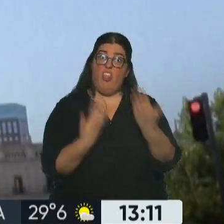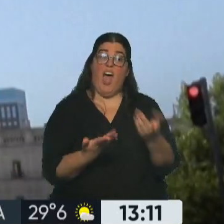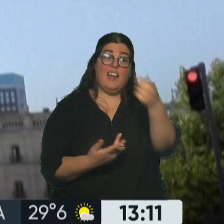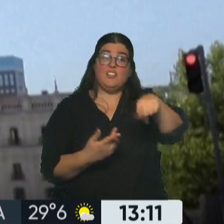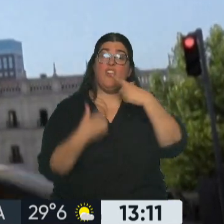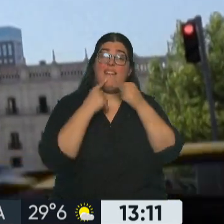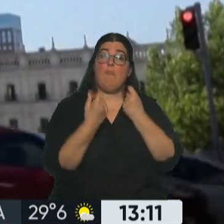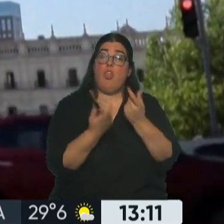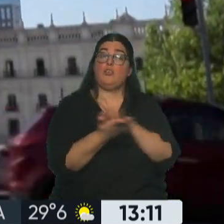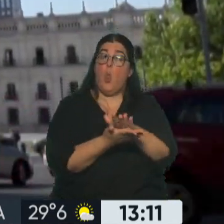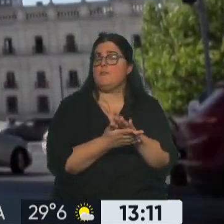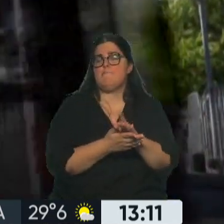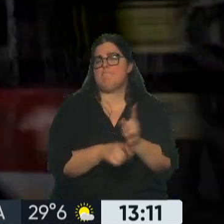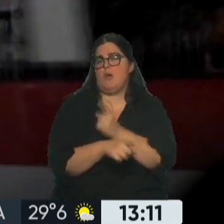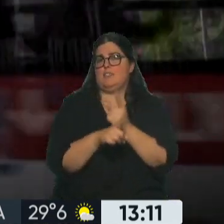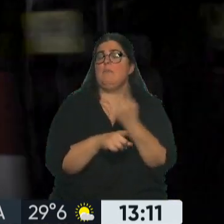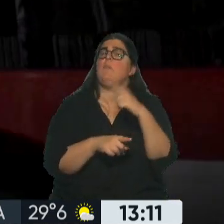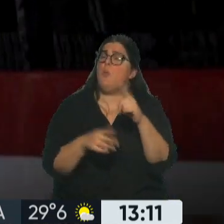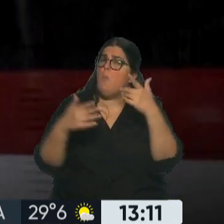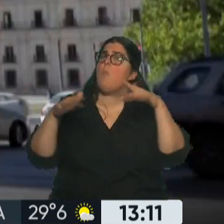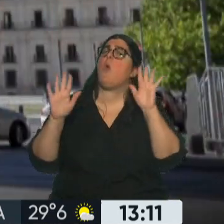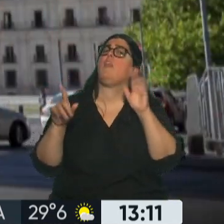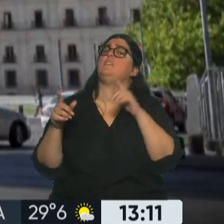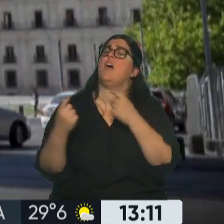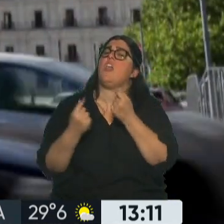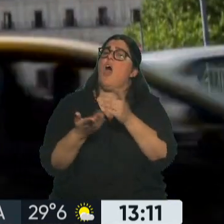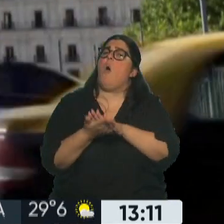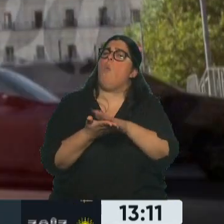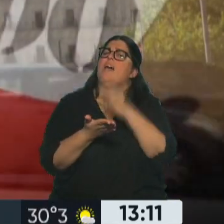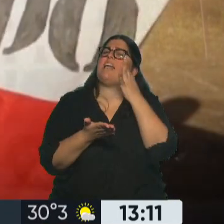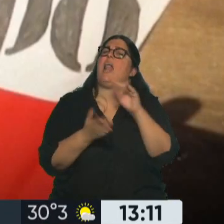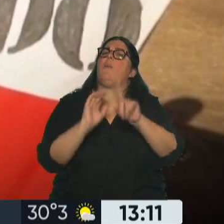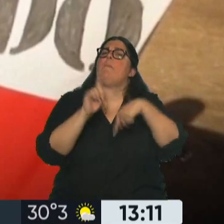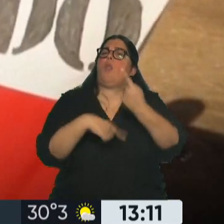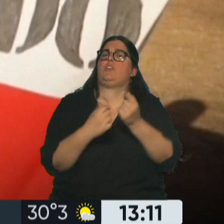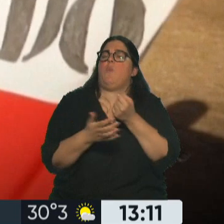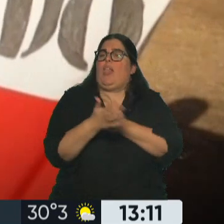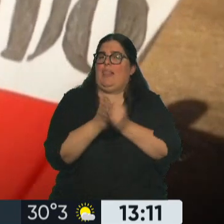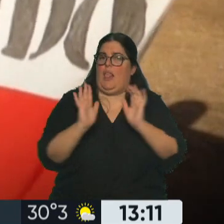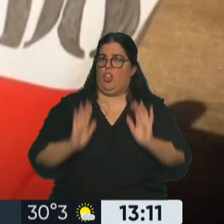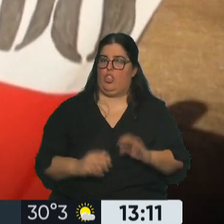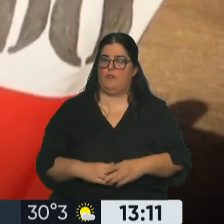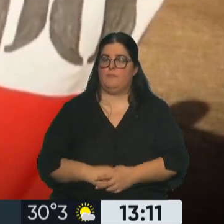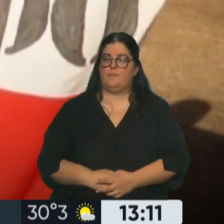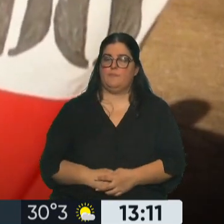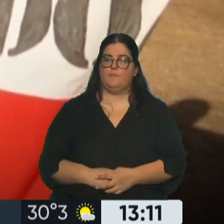colectivo, aunque quizás sí sentar las bases para un nuevo intento.